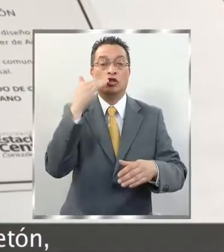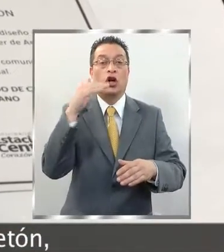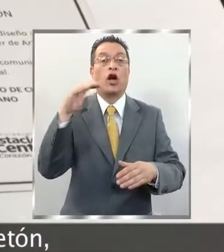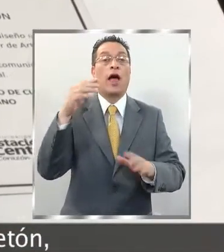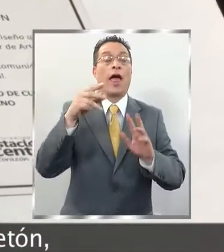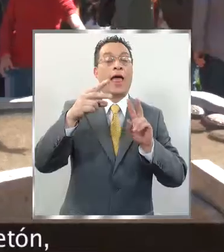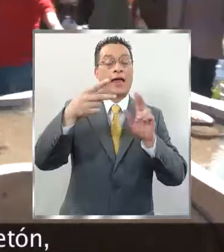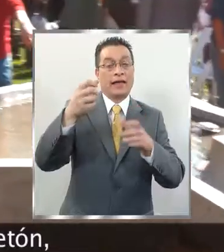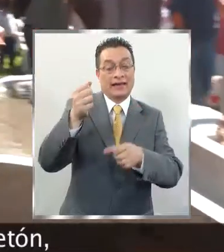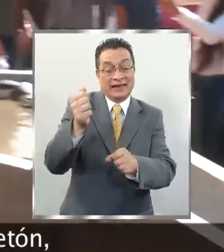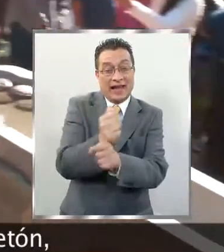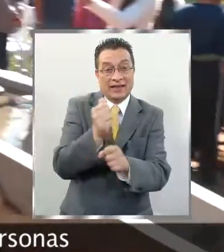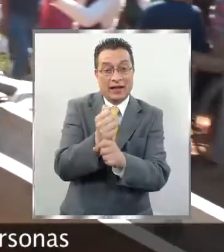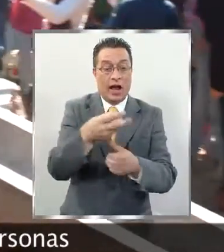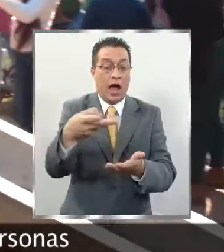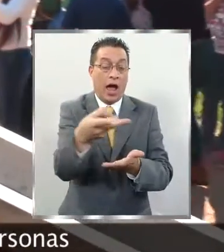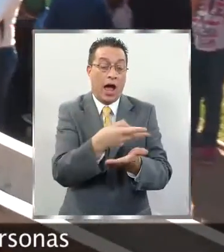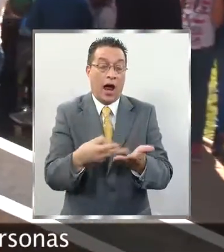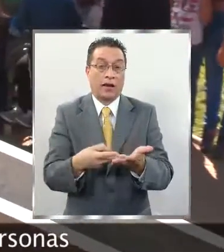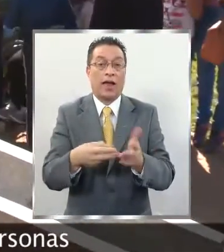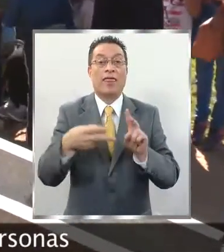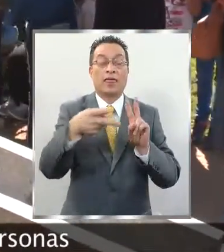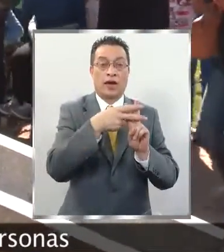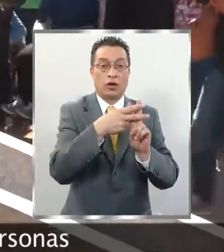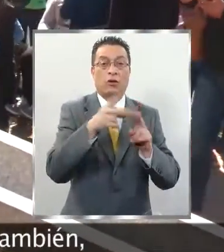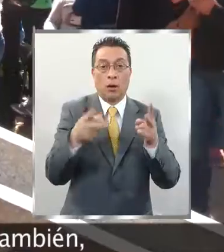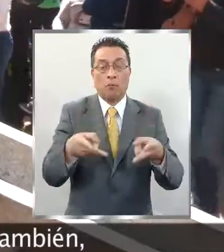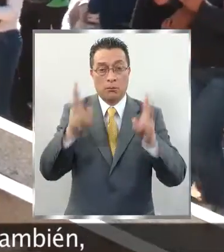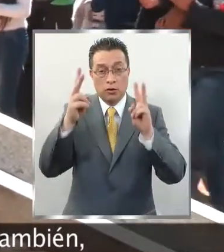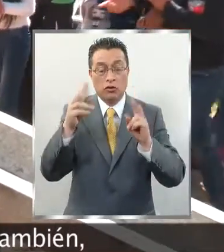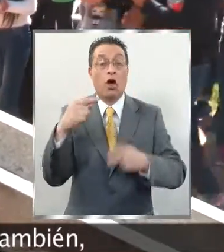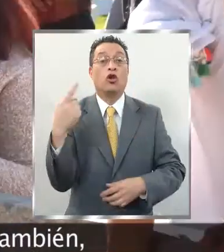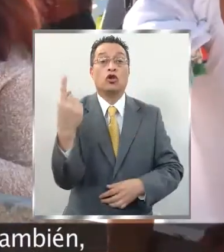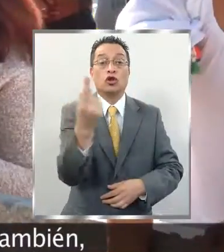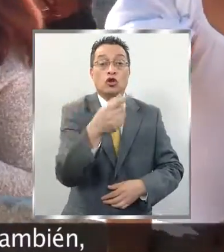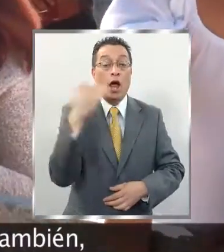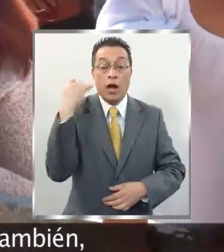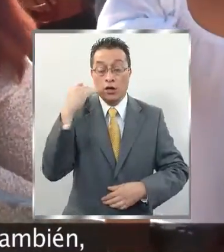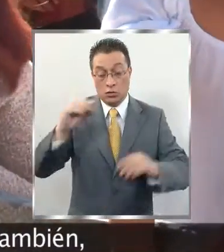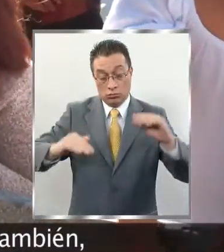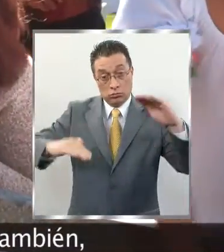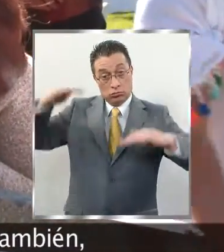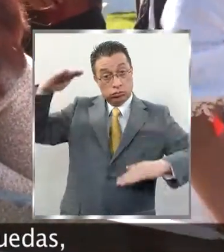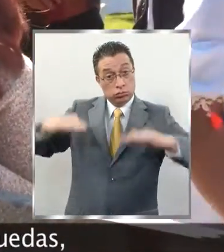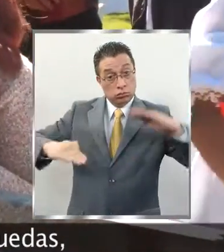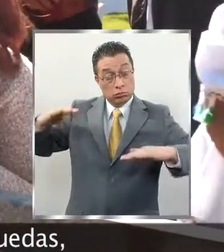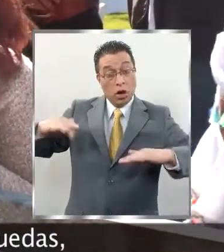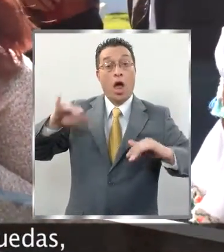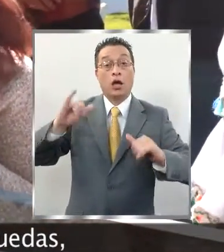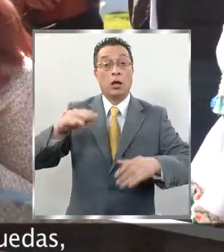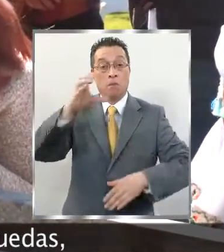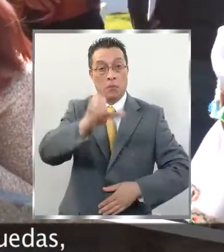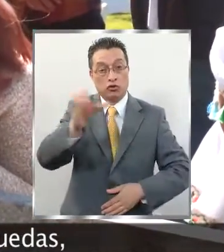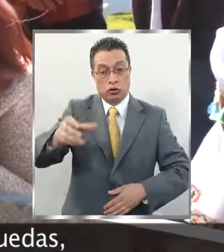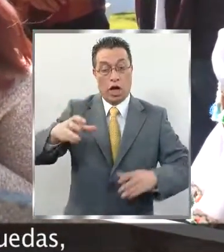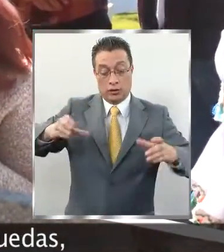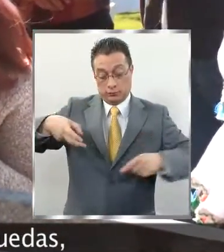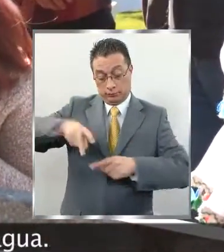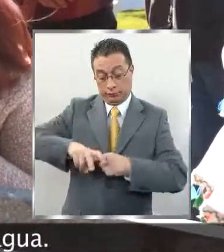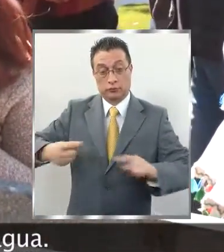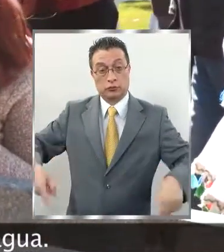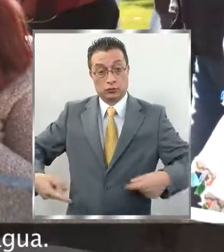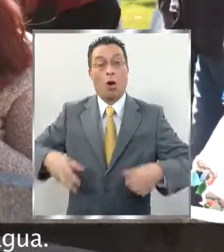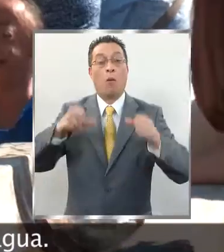arte Teletónico que permite que las personas de distintas estaturas y también personas en sillas de ruedas